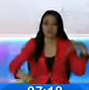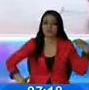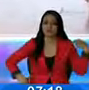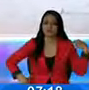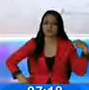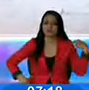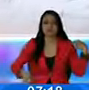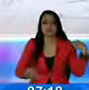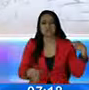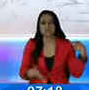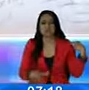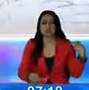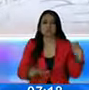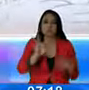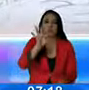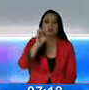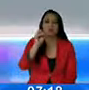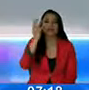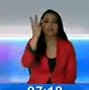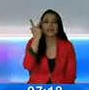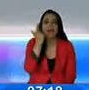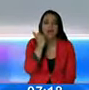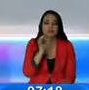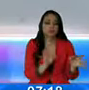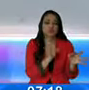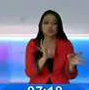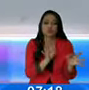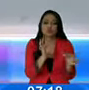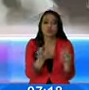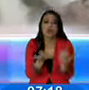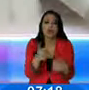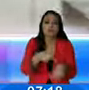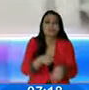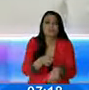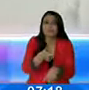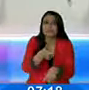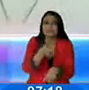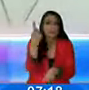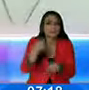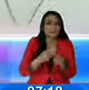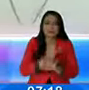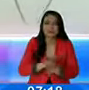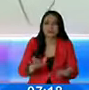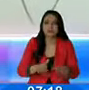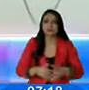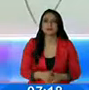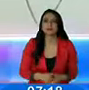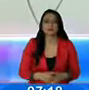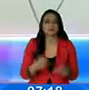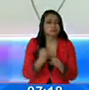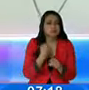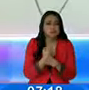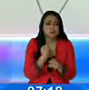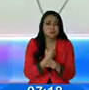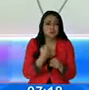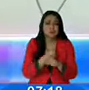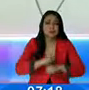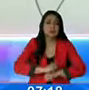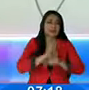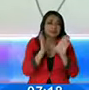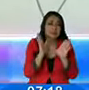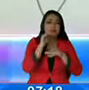les toma por lo menos 90 días y esta vez no tenían más de 30. Una es trabajar de día y otra de